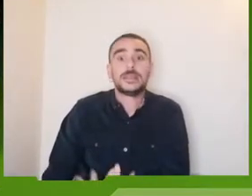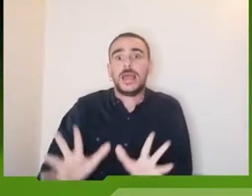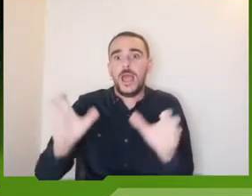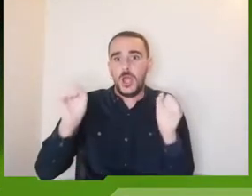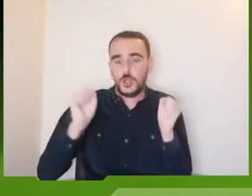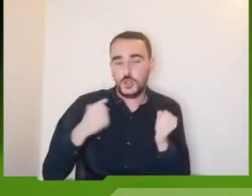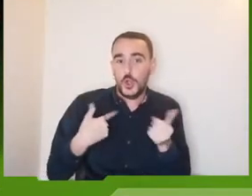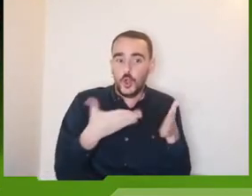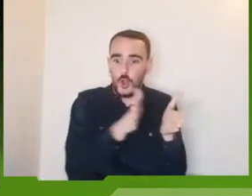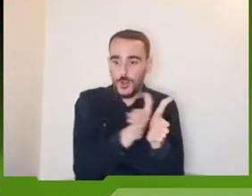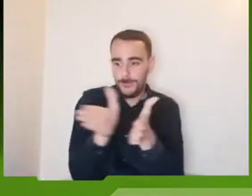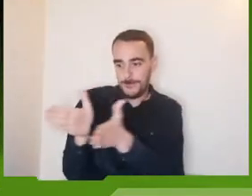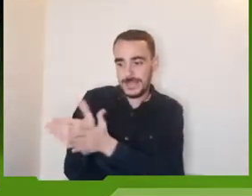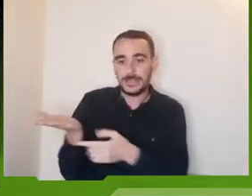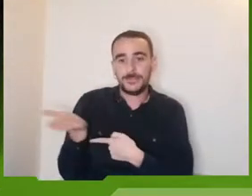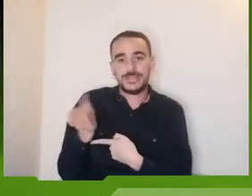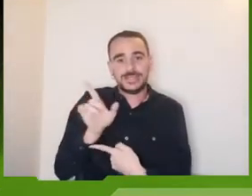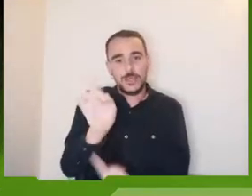compañeros Javi,